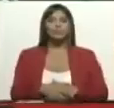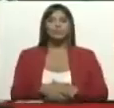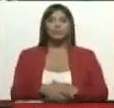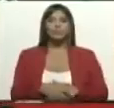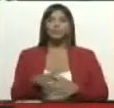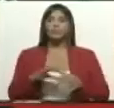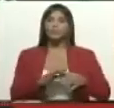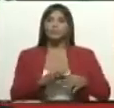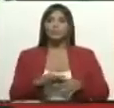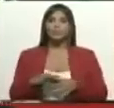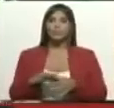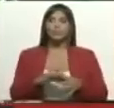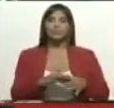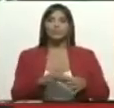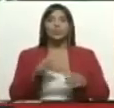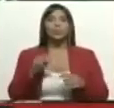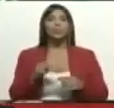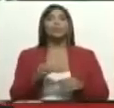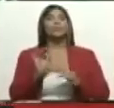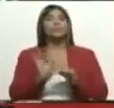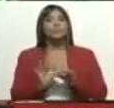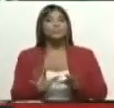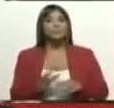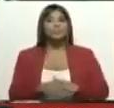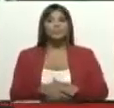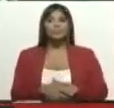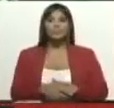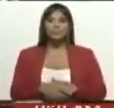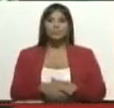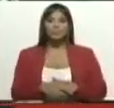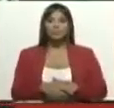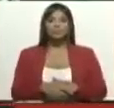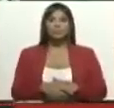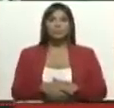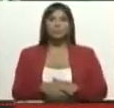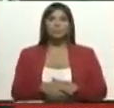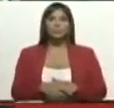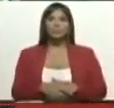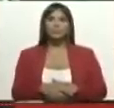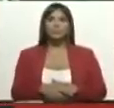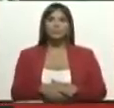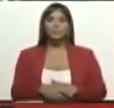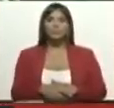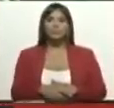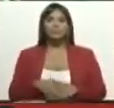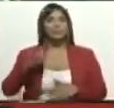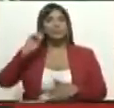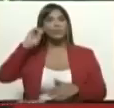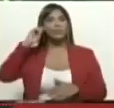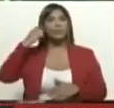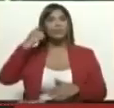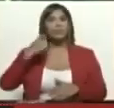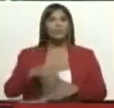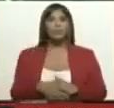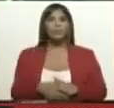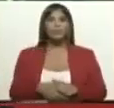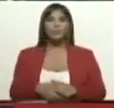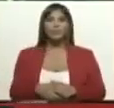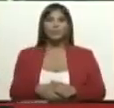máxima unidad. Hoy estamos casualmente, bueno, recordando el